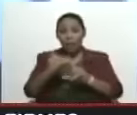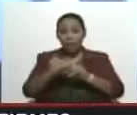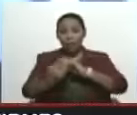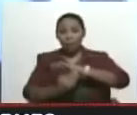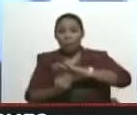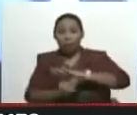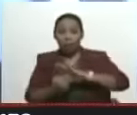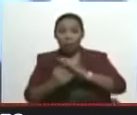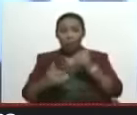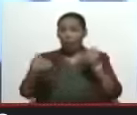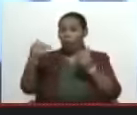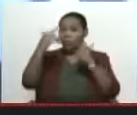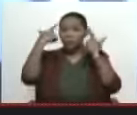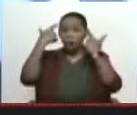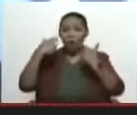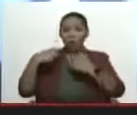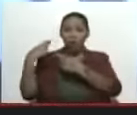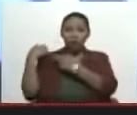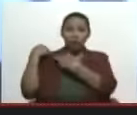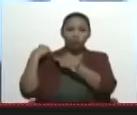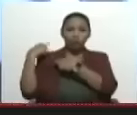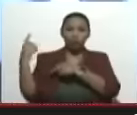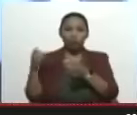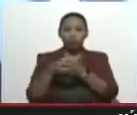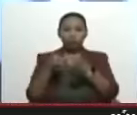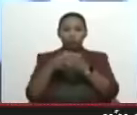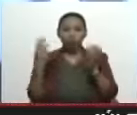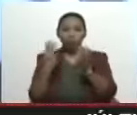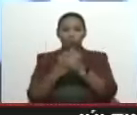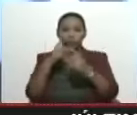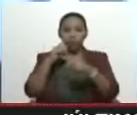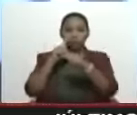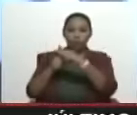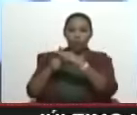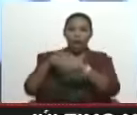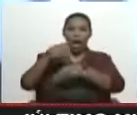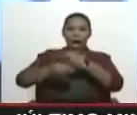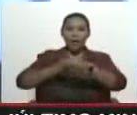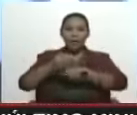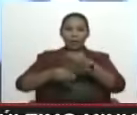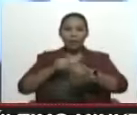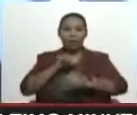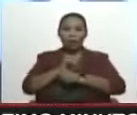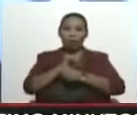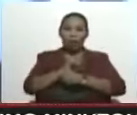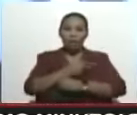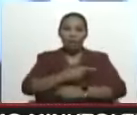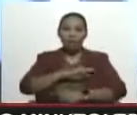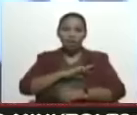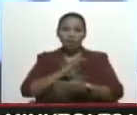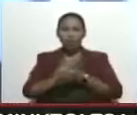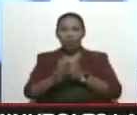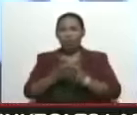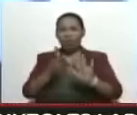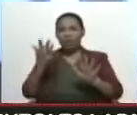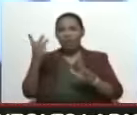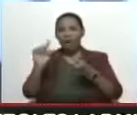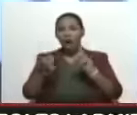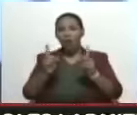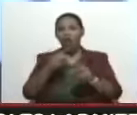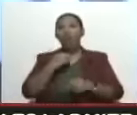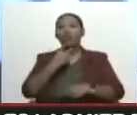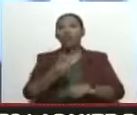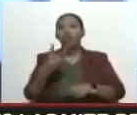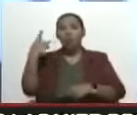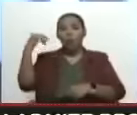y altas de la Comisión Nacional de Primaria, se dieron cuenta que se estaba fraguando un fraude. Inclusive ya hay voceros que forman